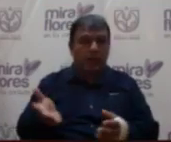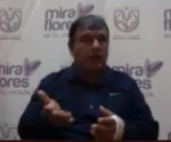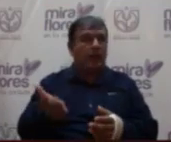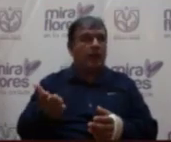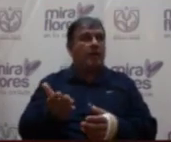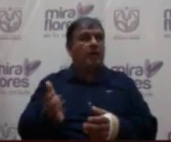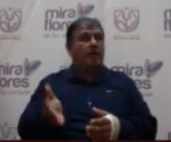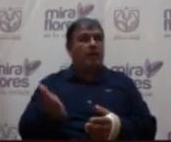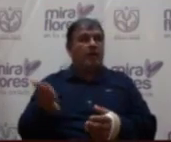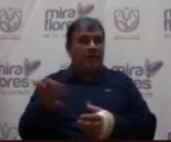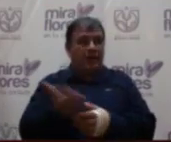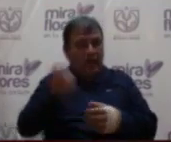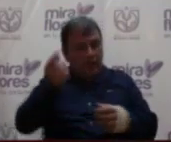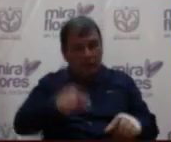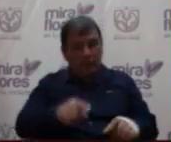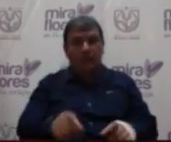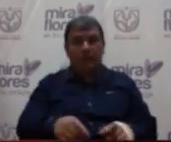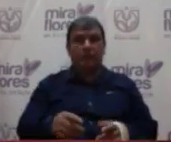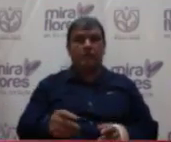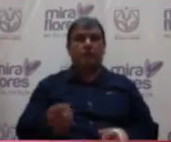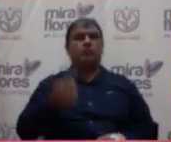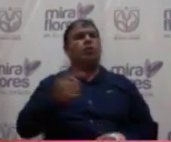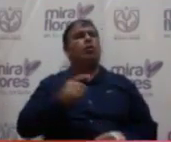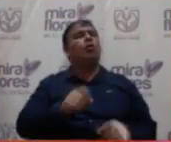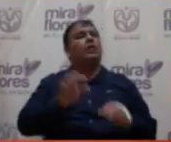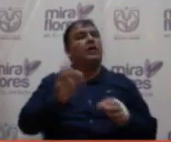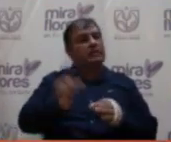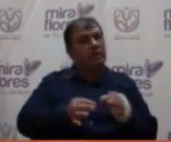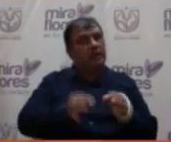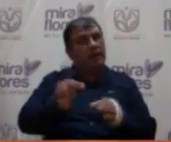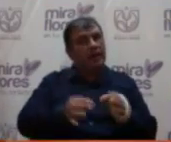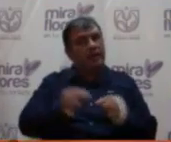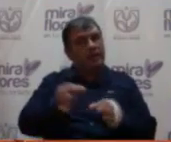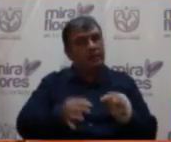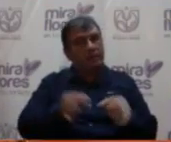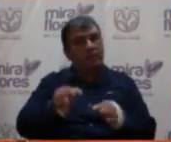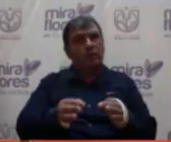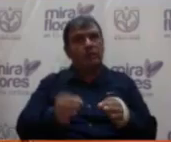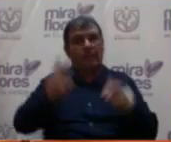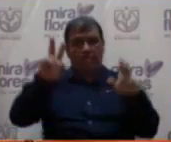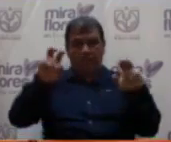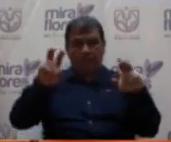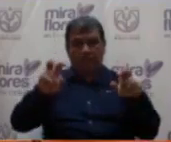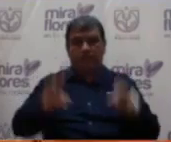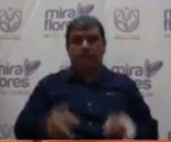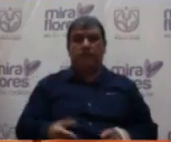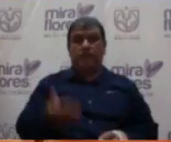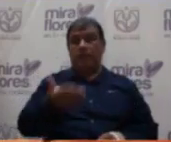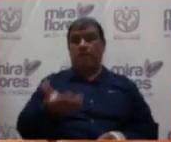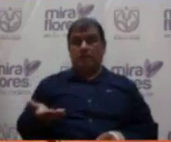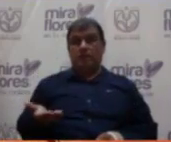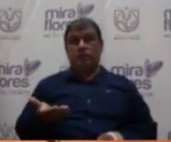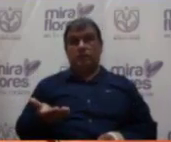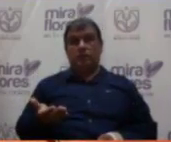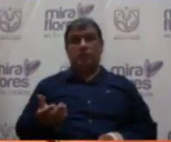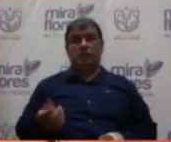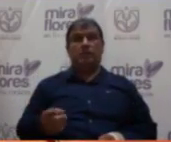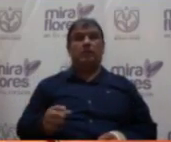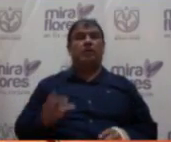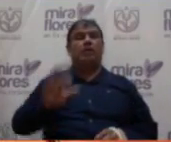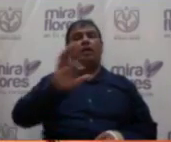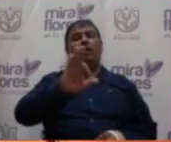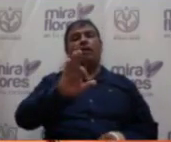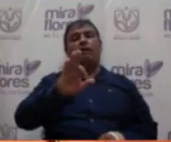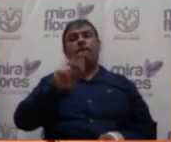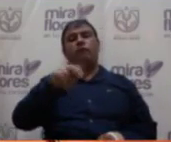en el presente acuerdo. Solo una precisión con relación a este tema. La invitación en este caso es de la